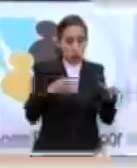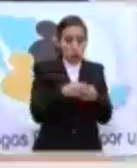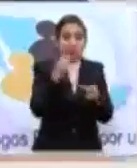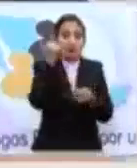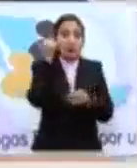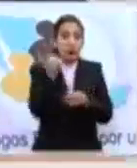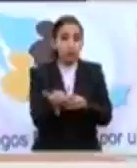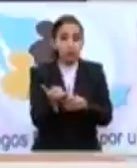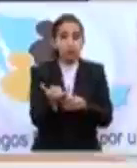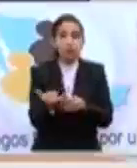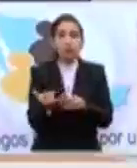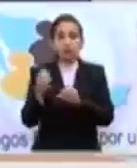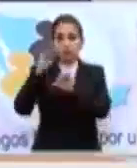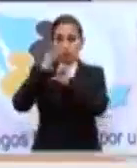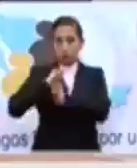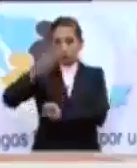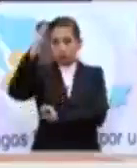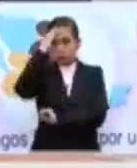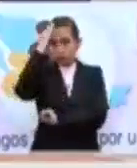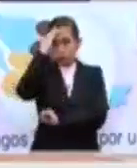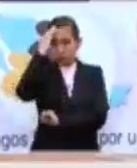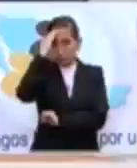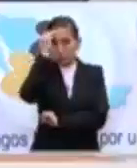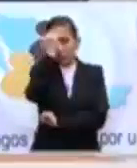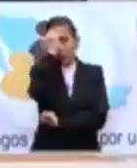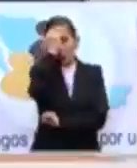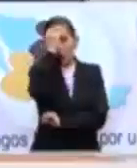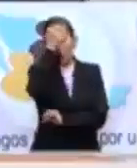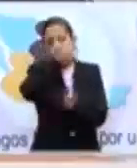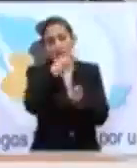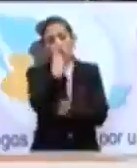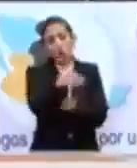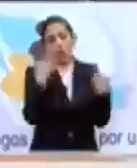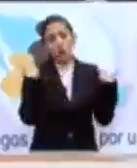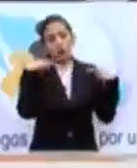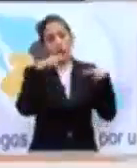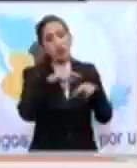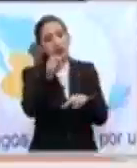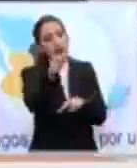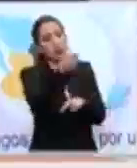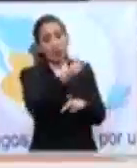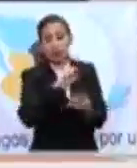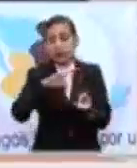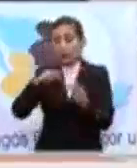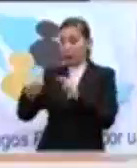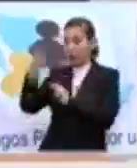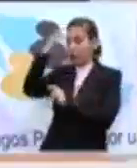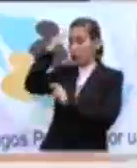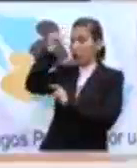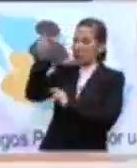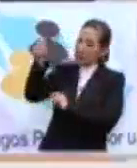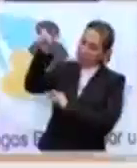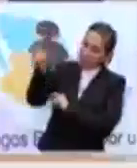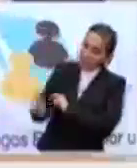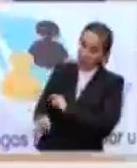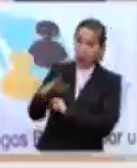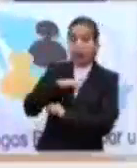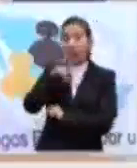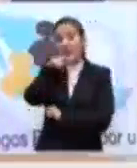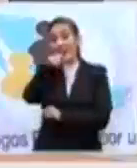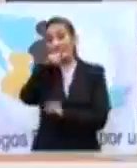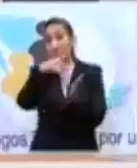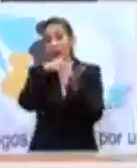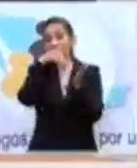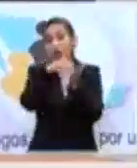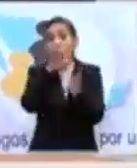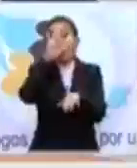que los dirigentes conozcan a sus representados y ellos a sus dirigentes. Porque hay